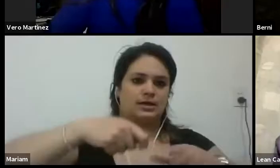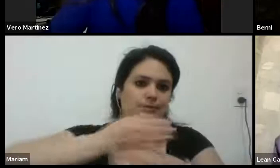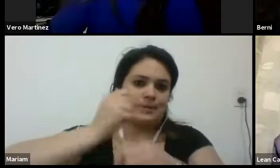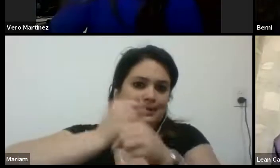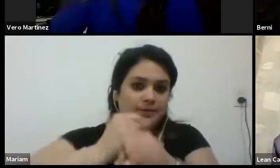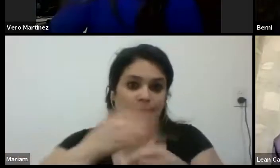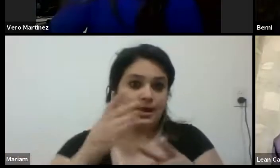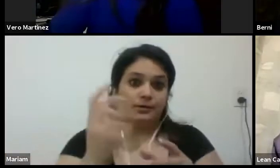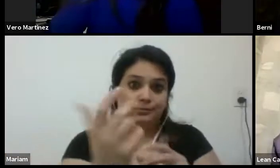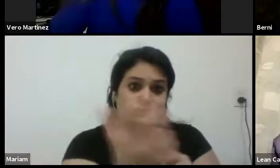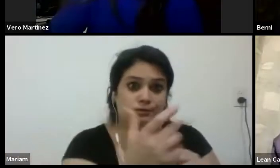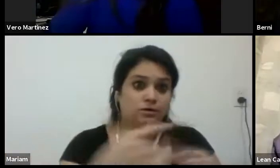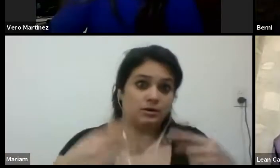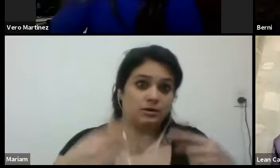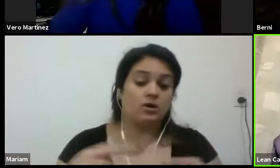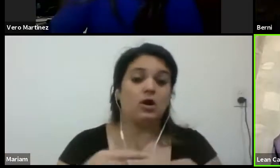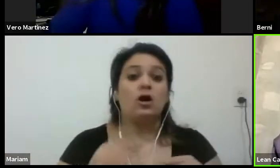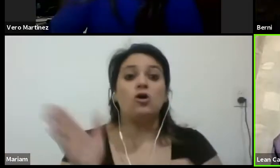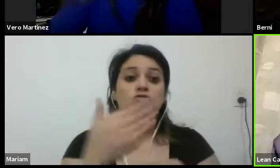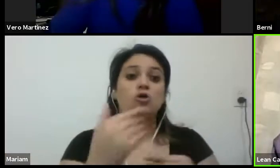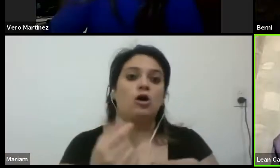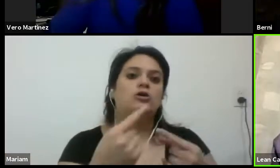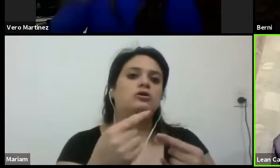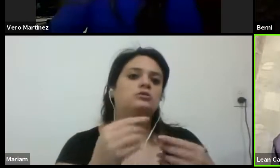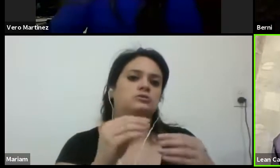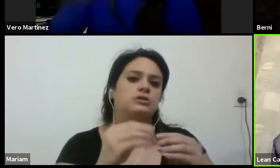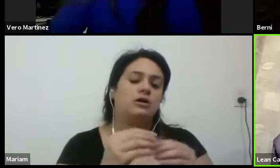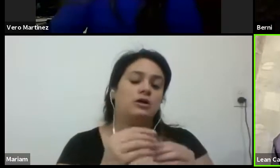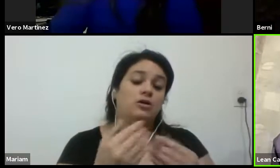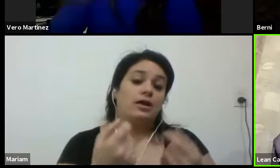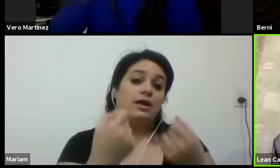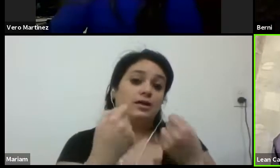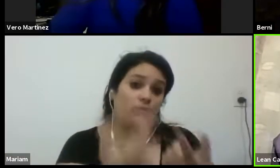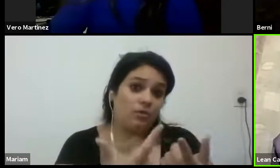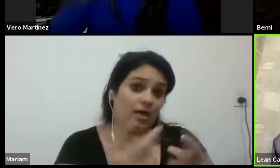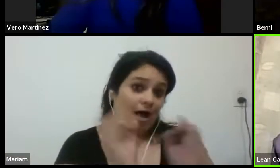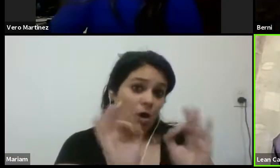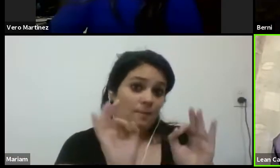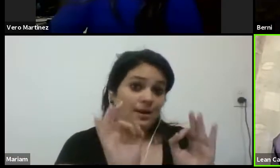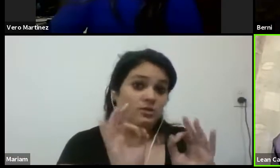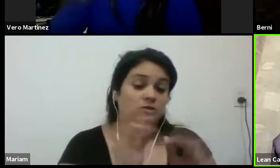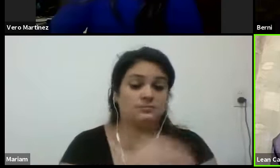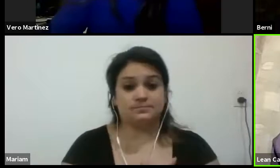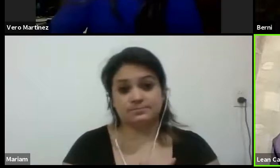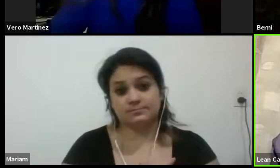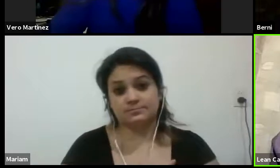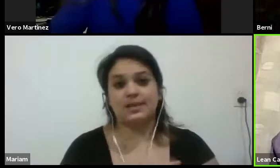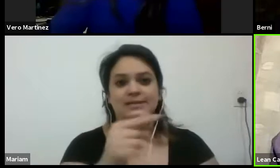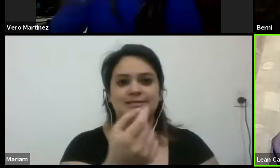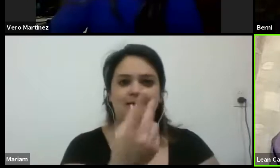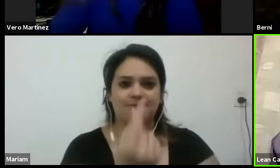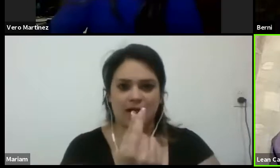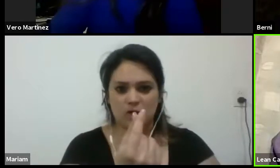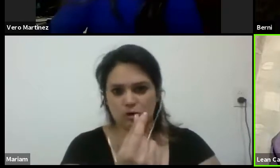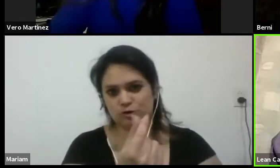artefactos y utensilios que se cursan en el turno mañana y en el turno tarde